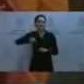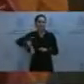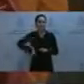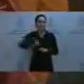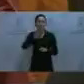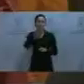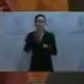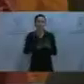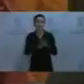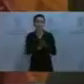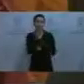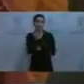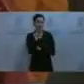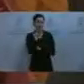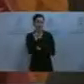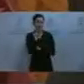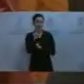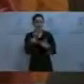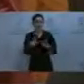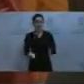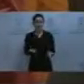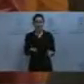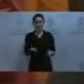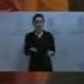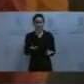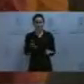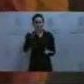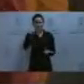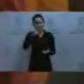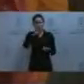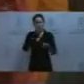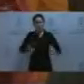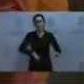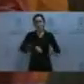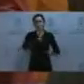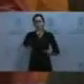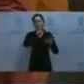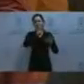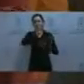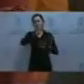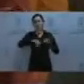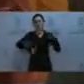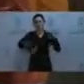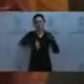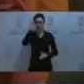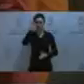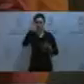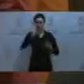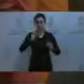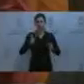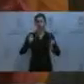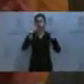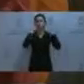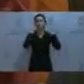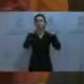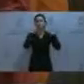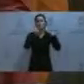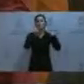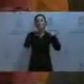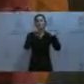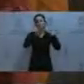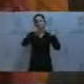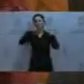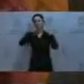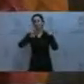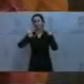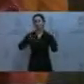países desarrollados. Sabe que en personas mayores de 65 años la padecen entre un 1 y un 2% de la